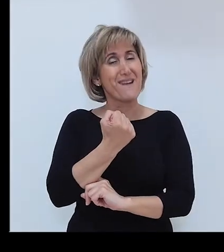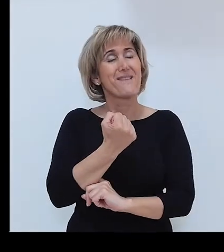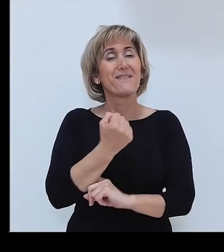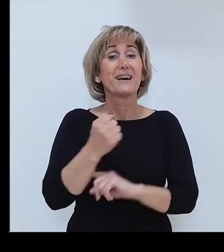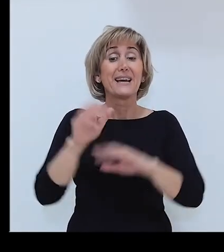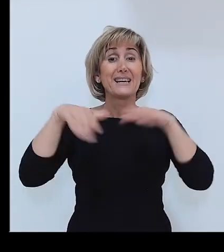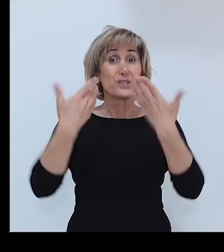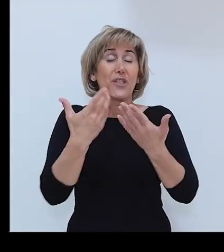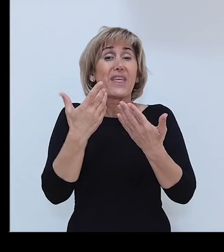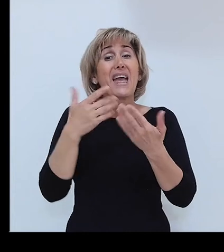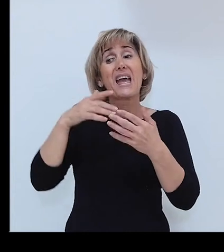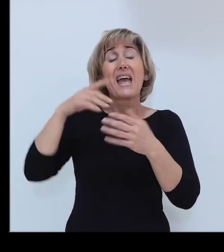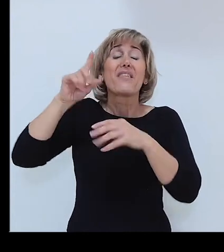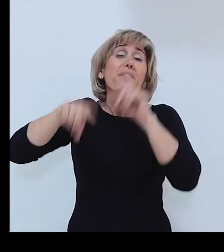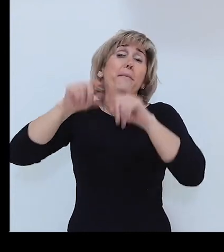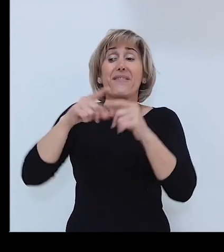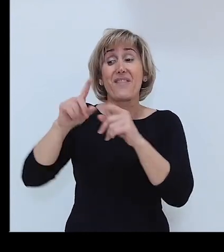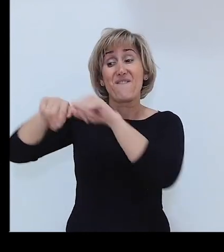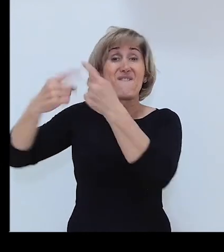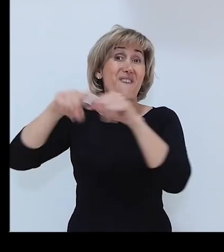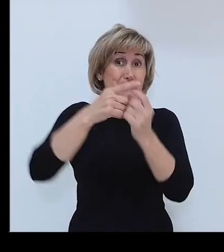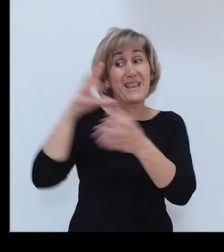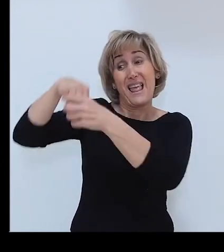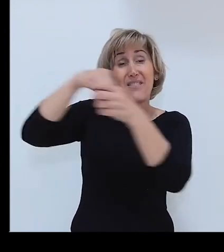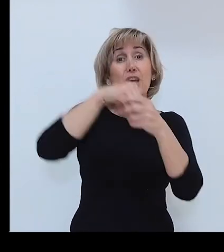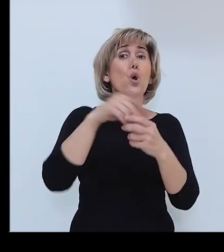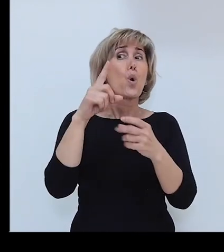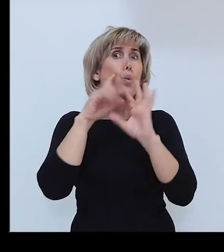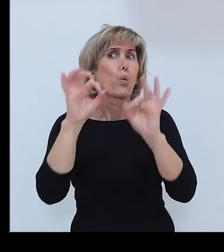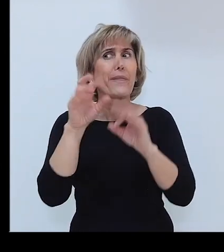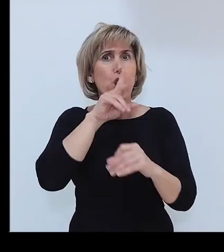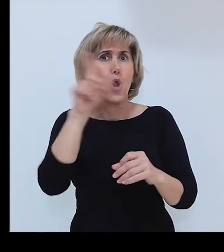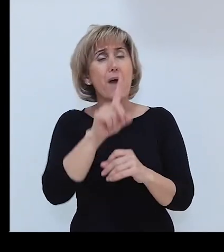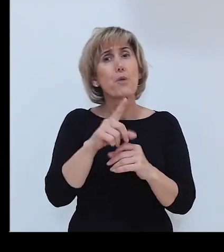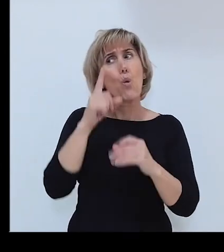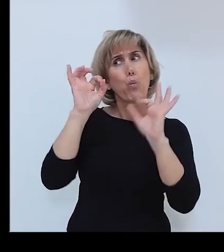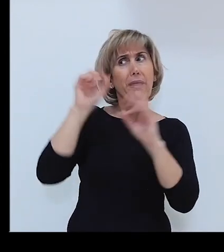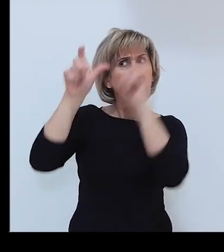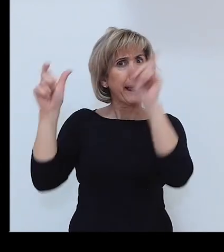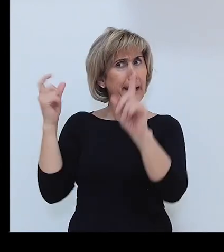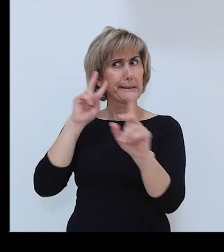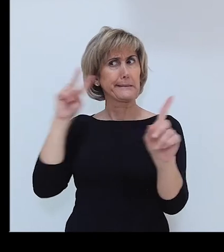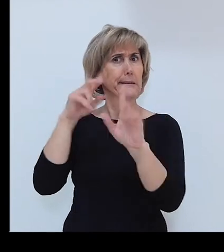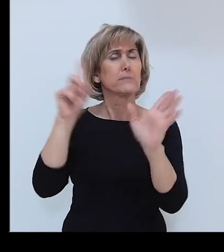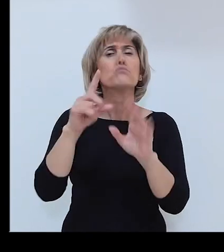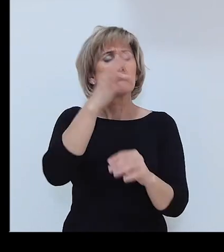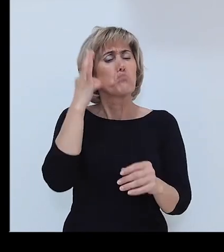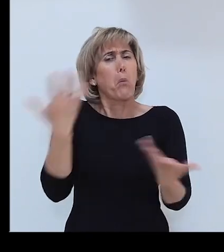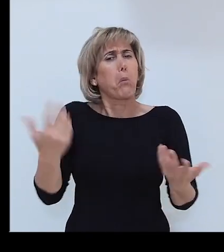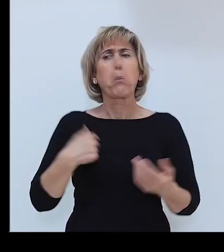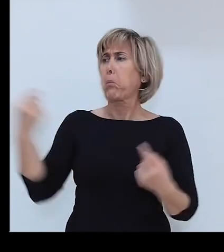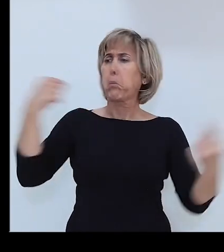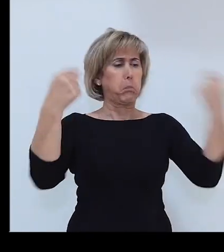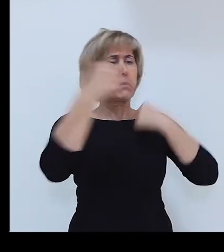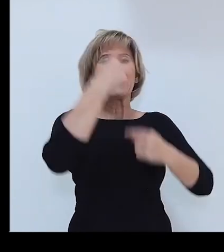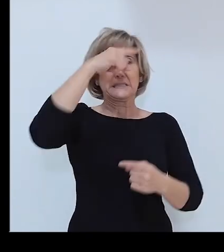importante, ¿no? Entonces, en algunos senos familiares siempre se habla de que Ay, no digas esto, no te señales. Ay, no, no,